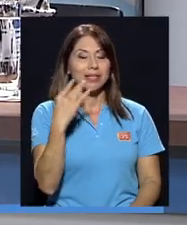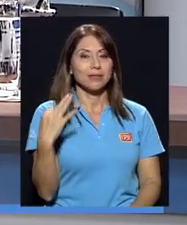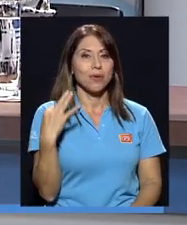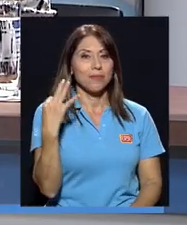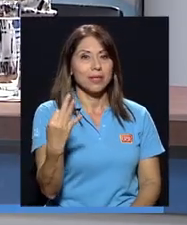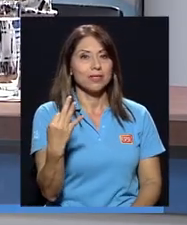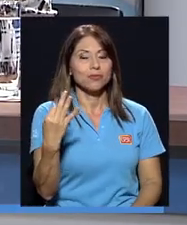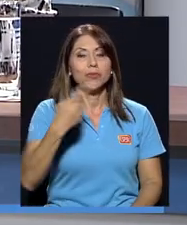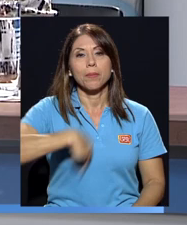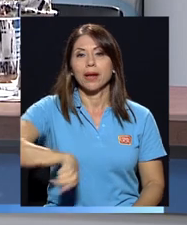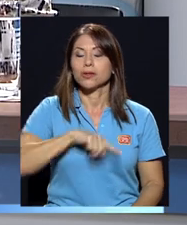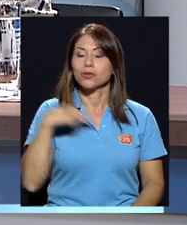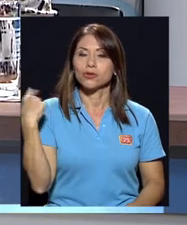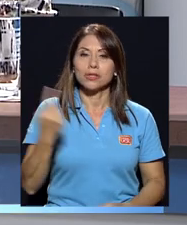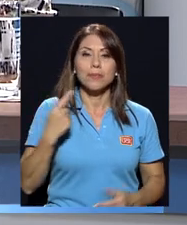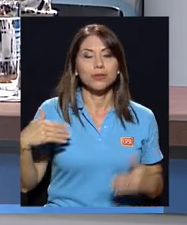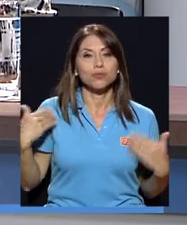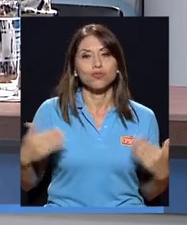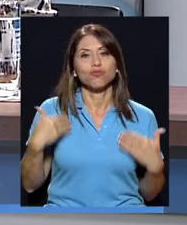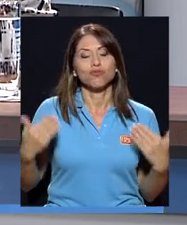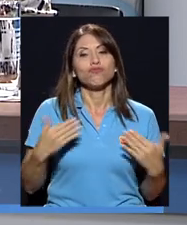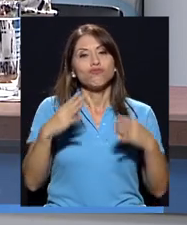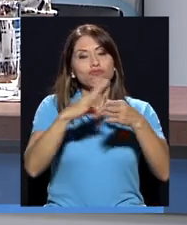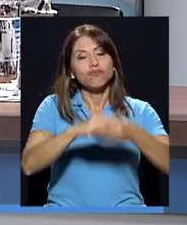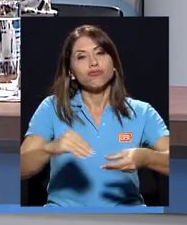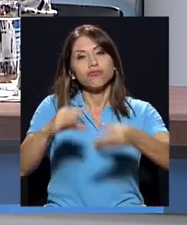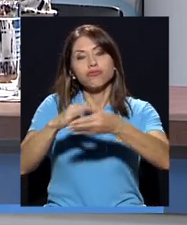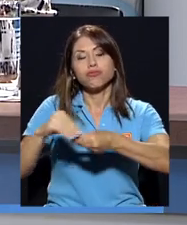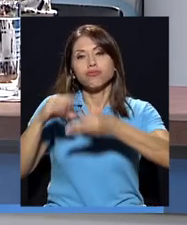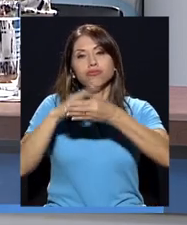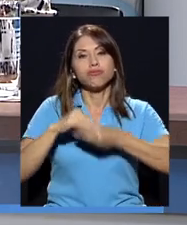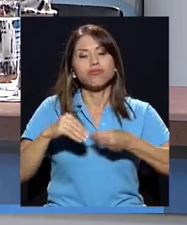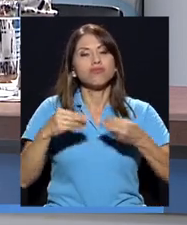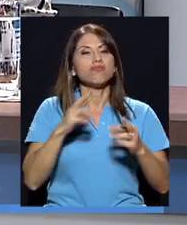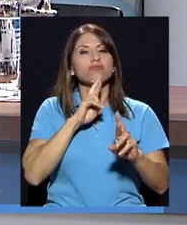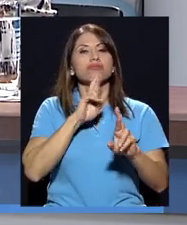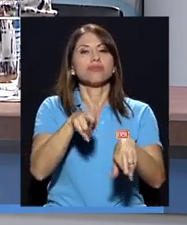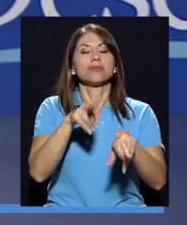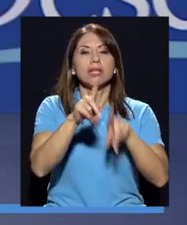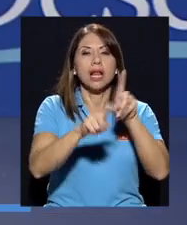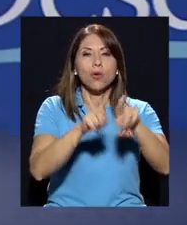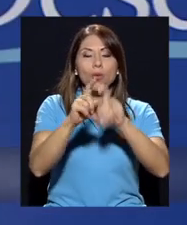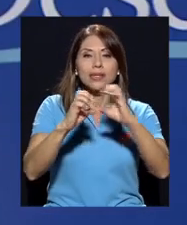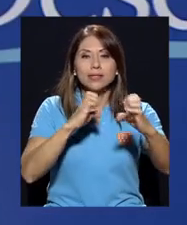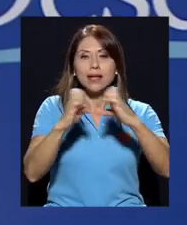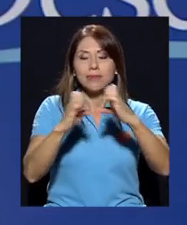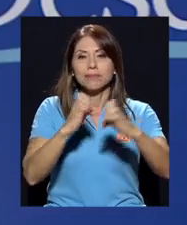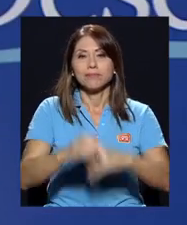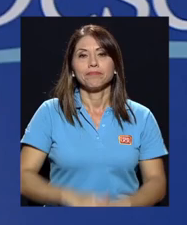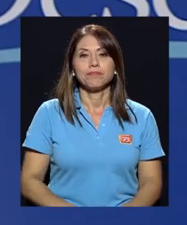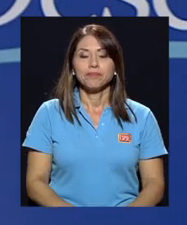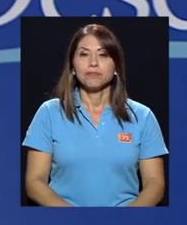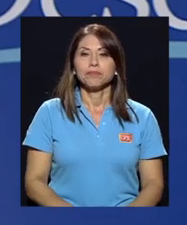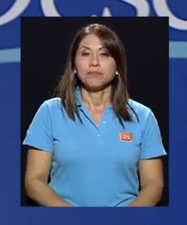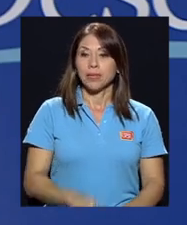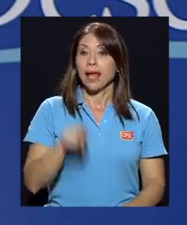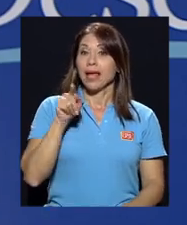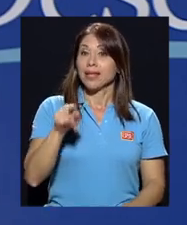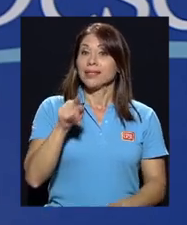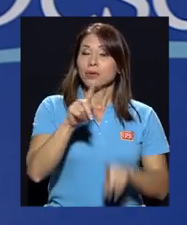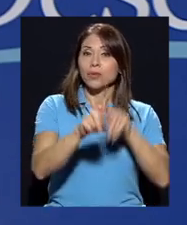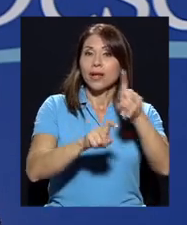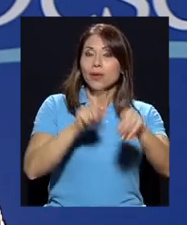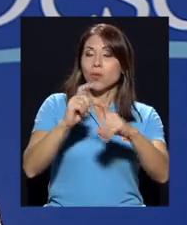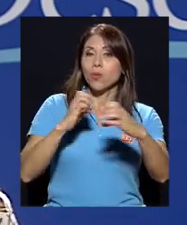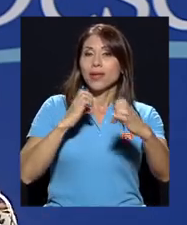para nosotros siempre es un placer este contarles cómo son los resultados de la encuesta maria jose que al ser una encuesta